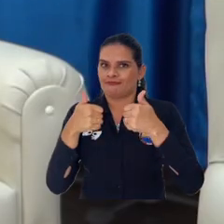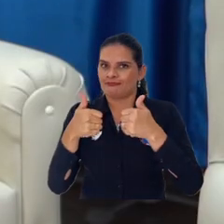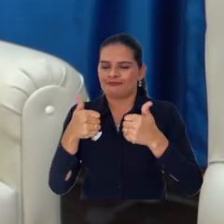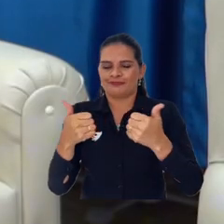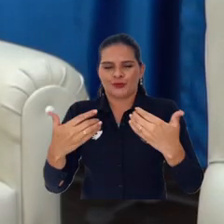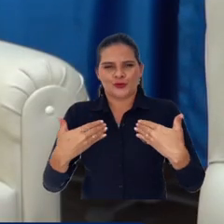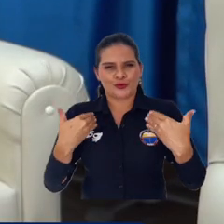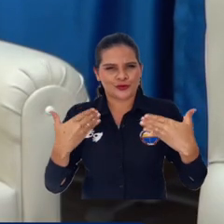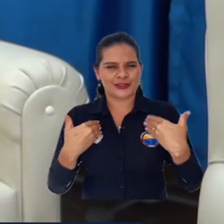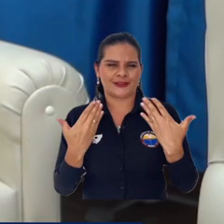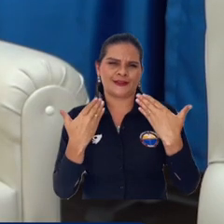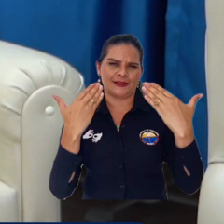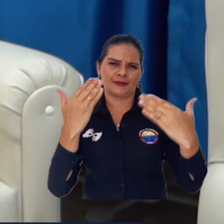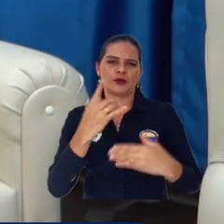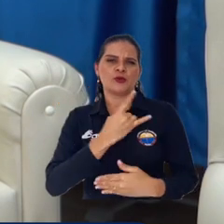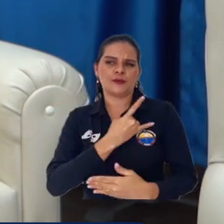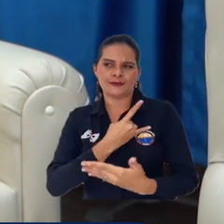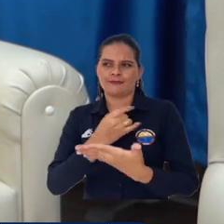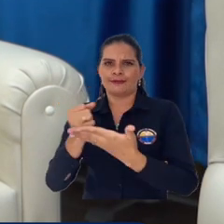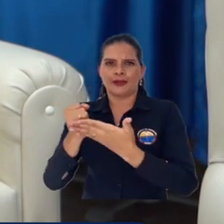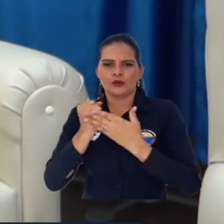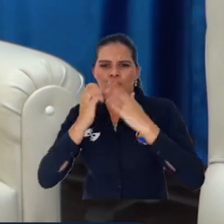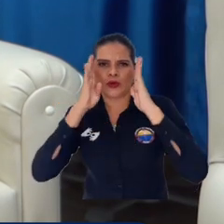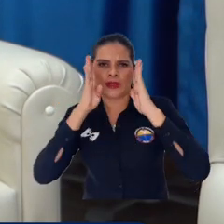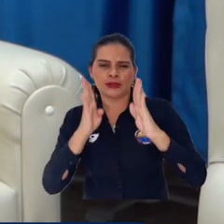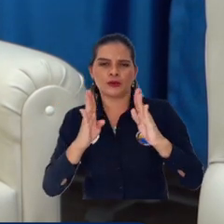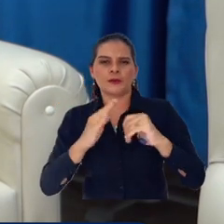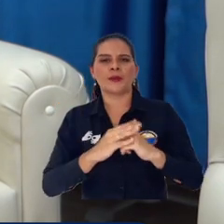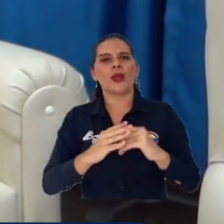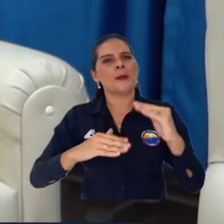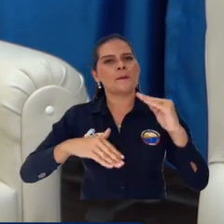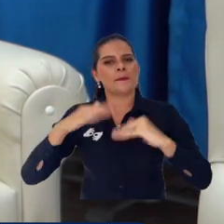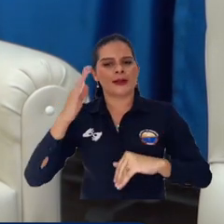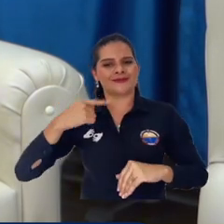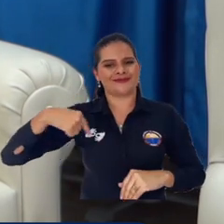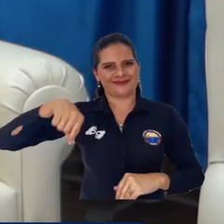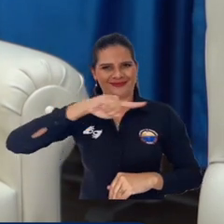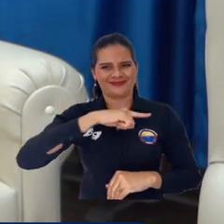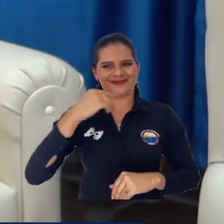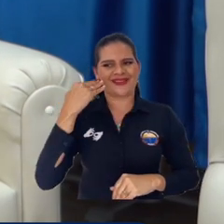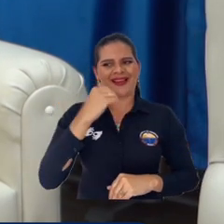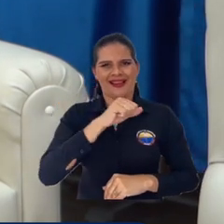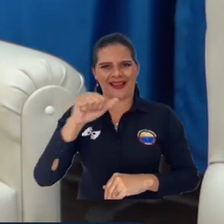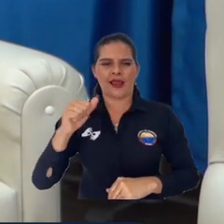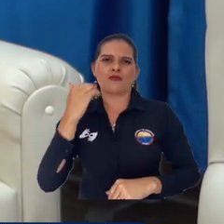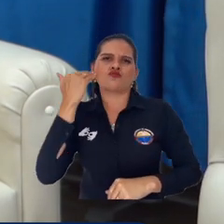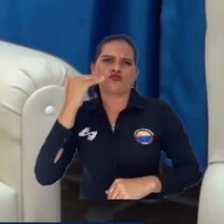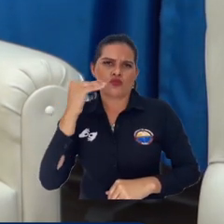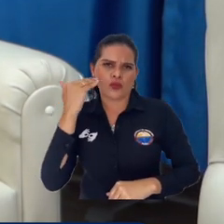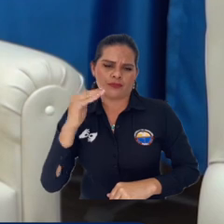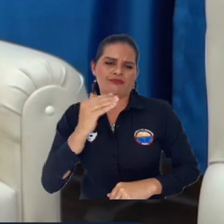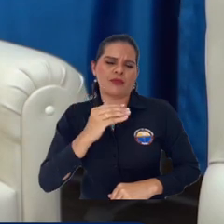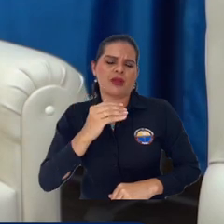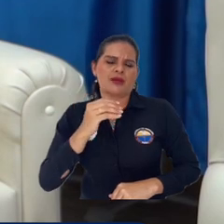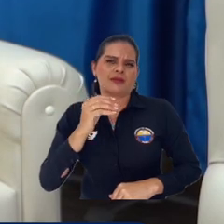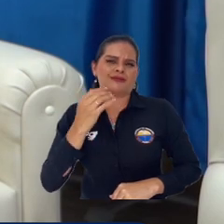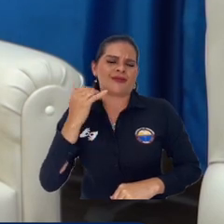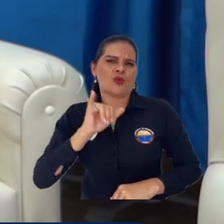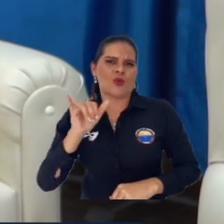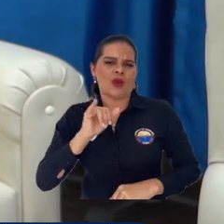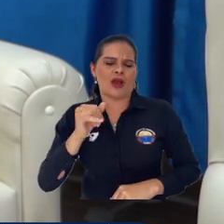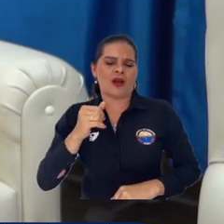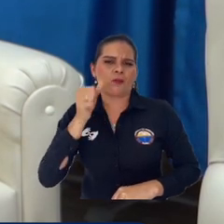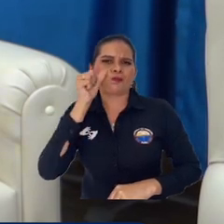Súper bien que pues la universidad implemente esto, sobre todo pues para nosotras que somos madres y aparte de madres somos